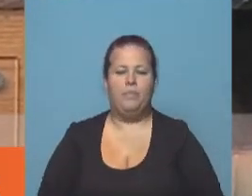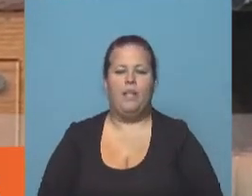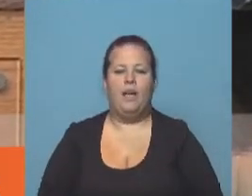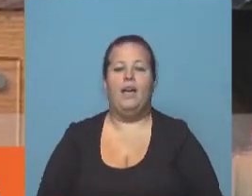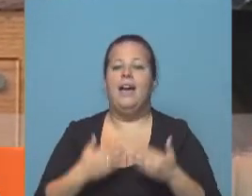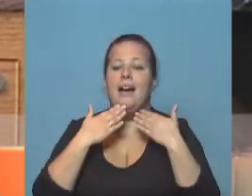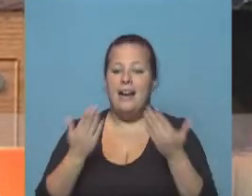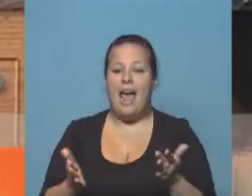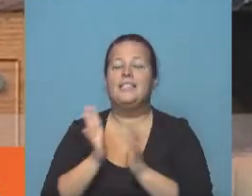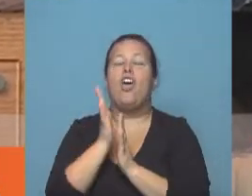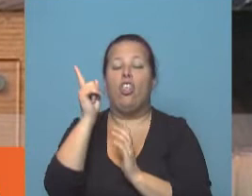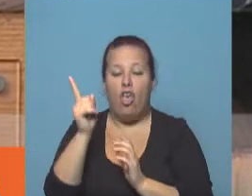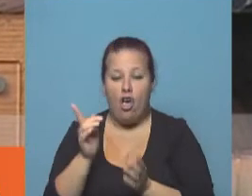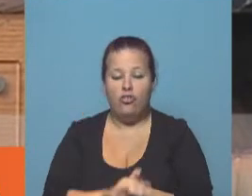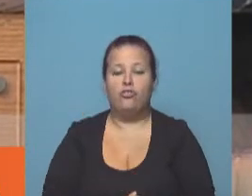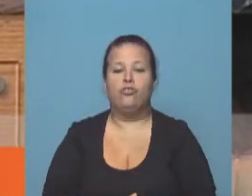Gracias a Dios,